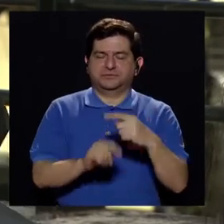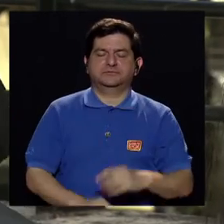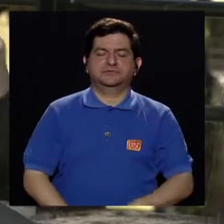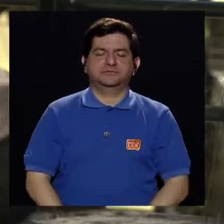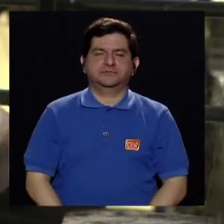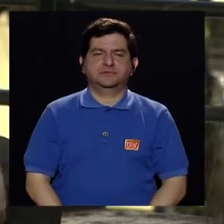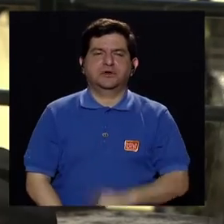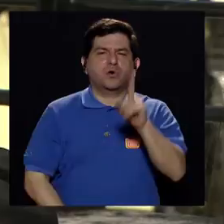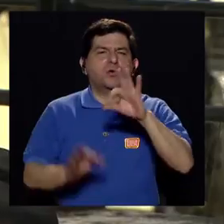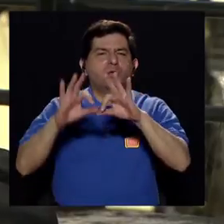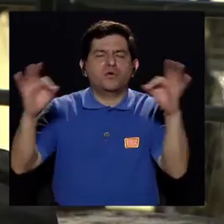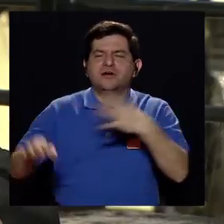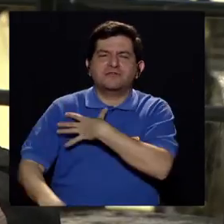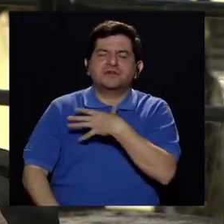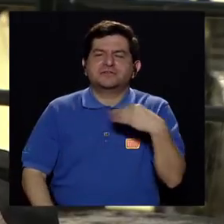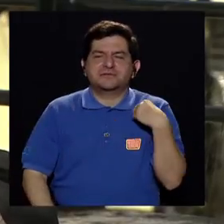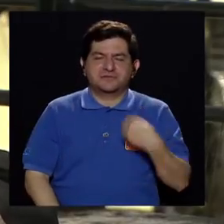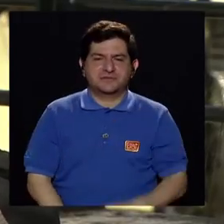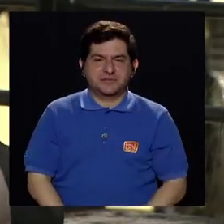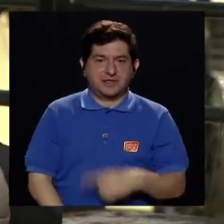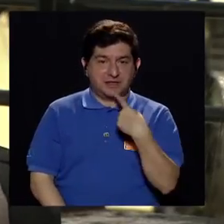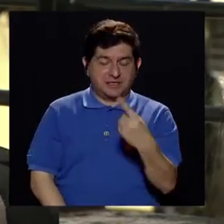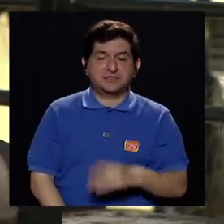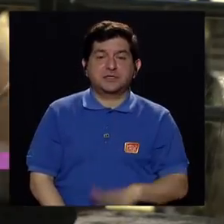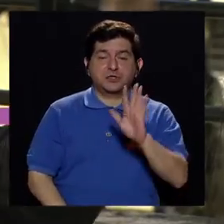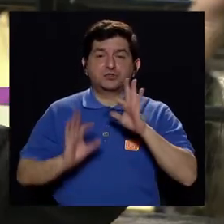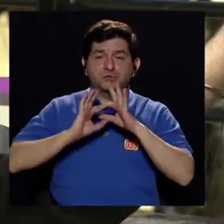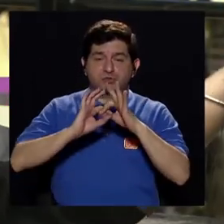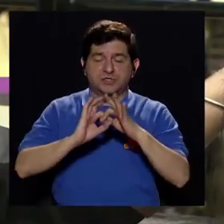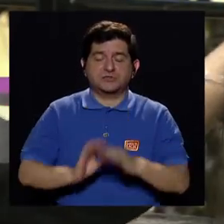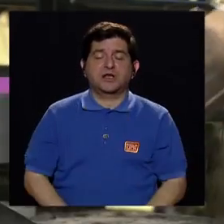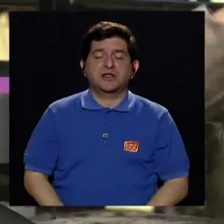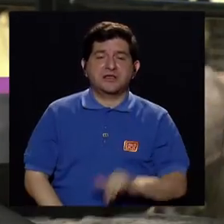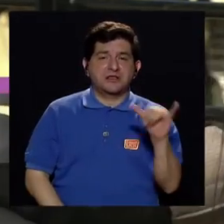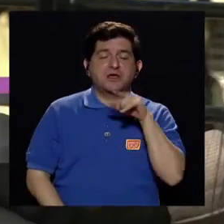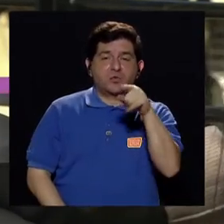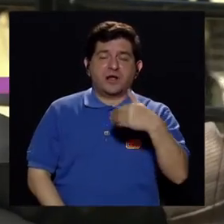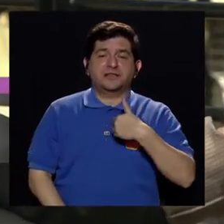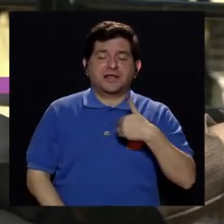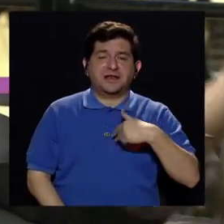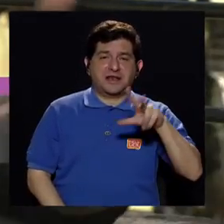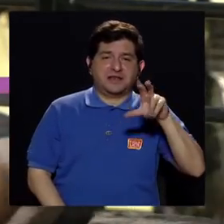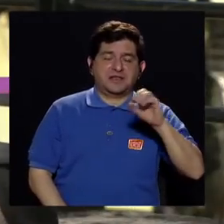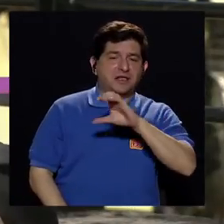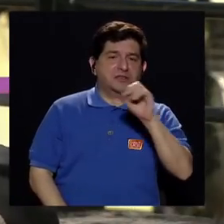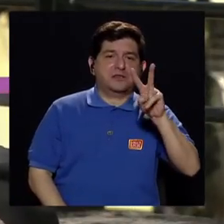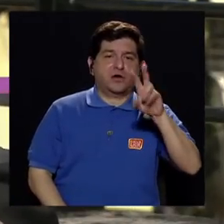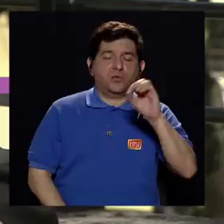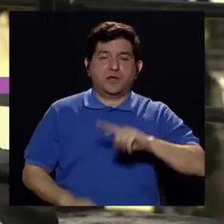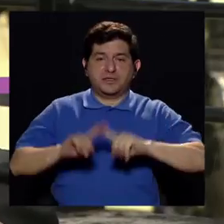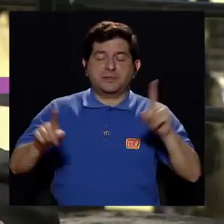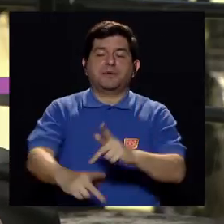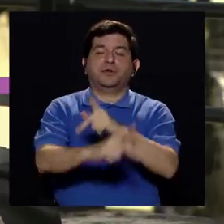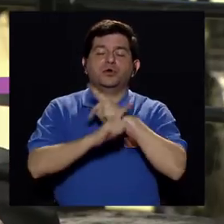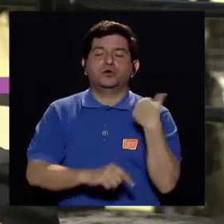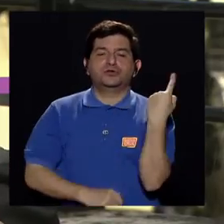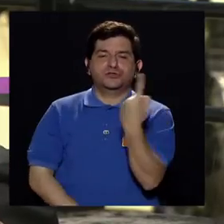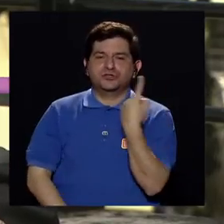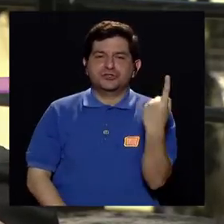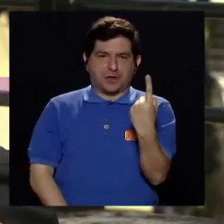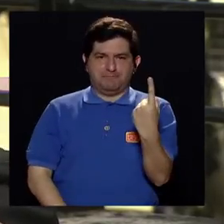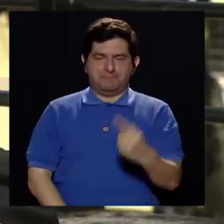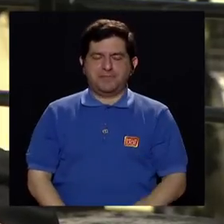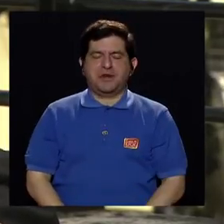una frase que me gustó mucho, decía, viva tu sexualidad, a esas edades como si tuvieras 30, como si tuvieras 20, pero siempre protegiéndote, siempre